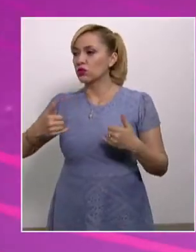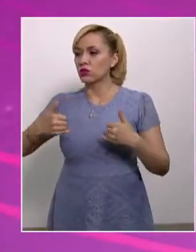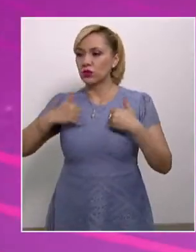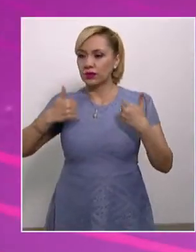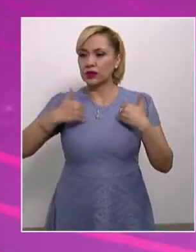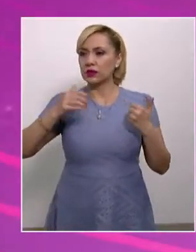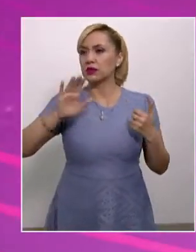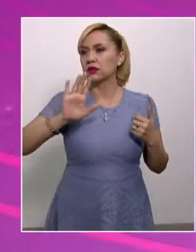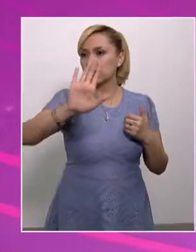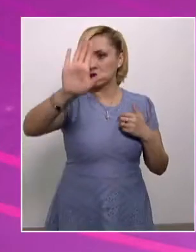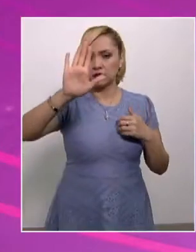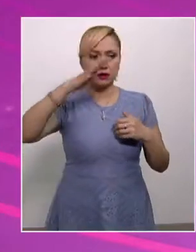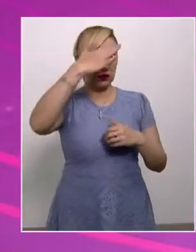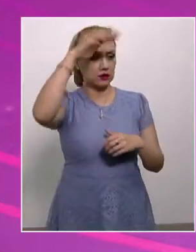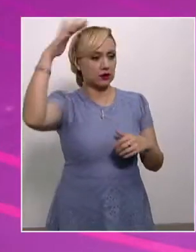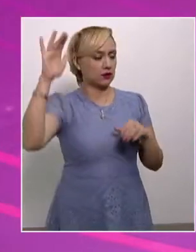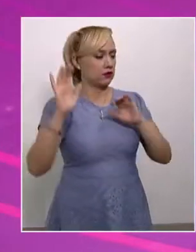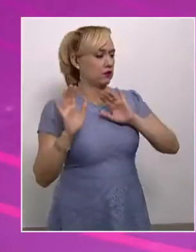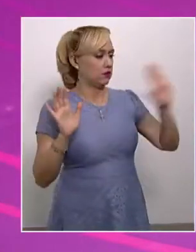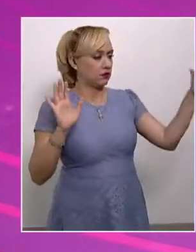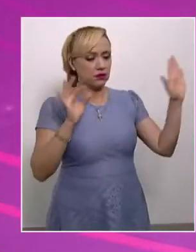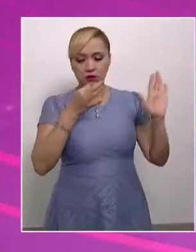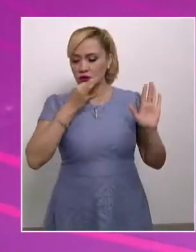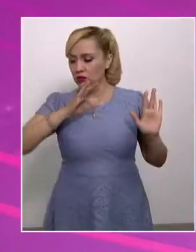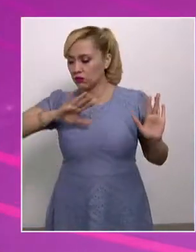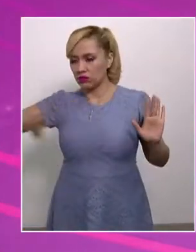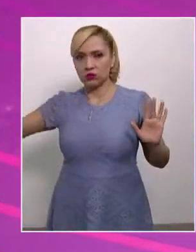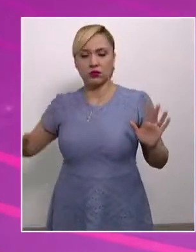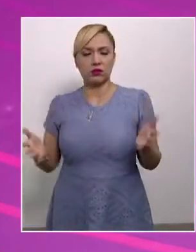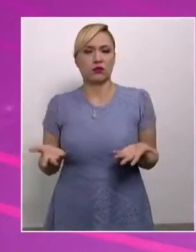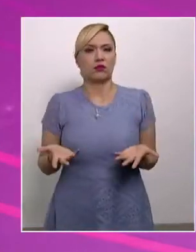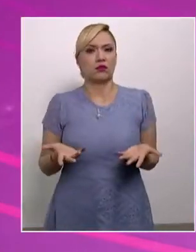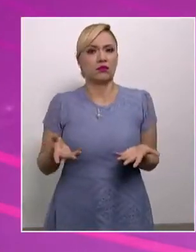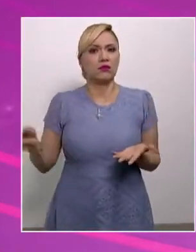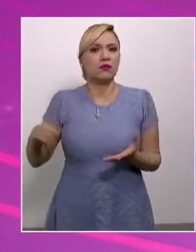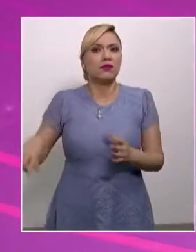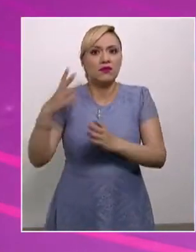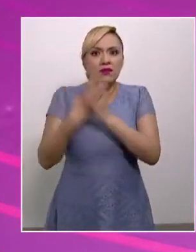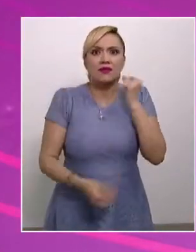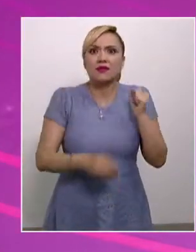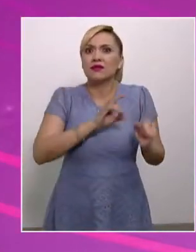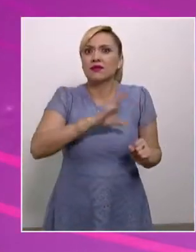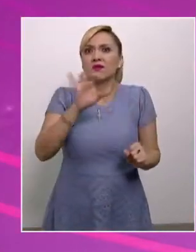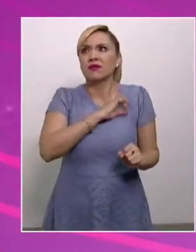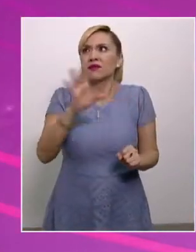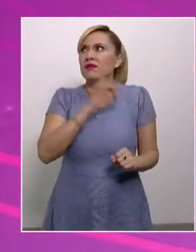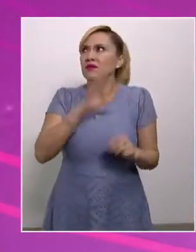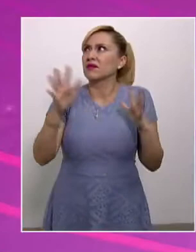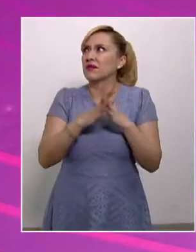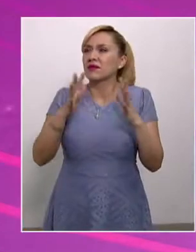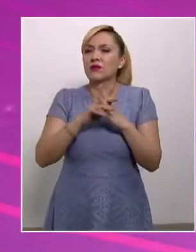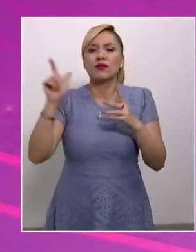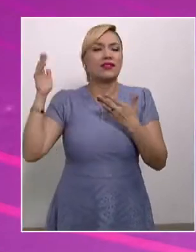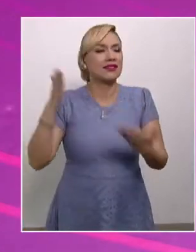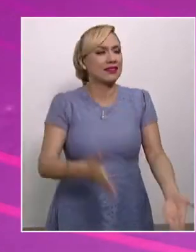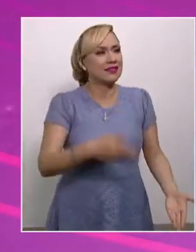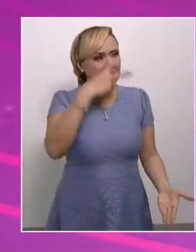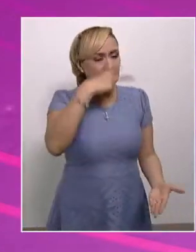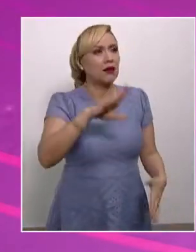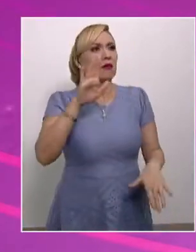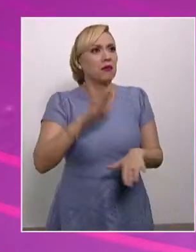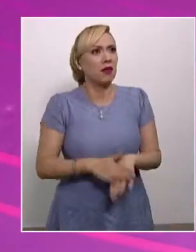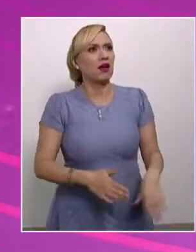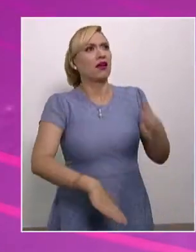un trauma todavía. Tomar en cuenta que es gente que viene huyendo de la violencia y llega a México y se encuentra con